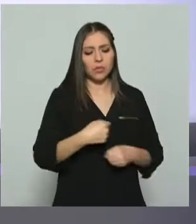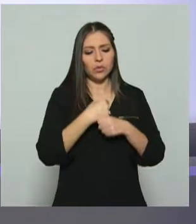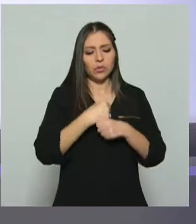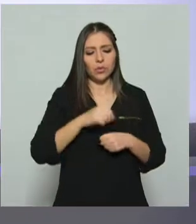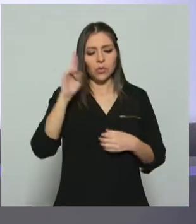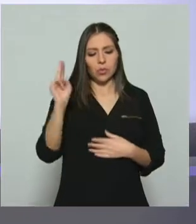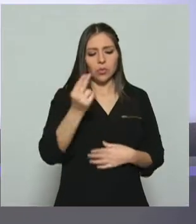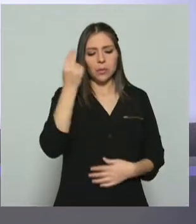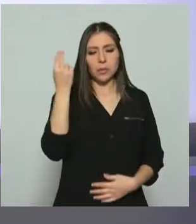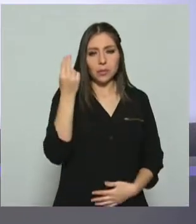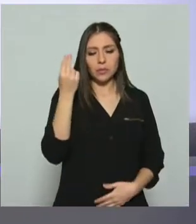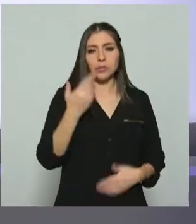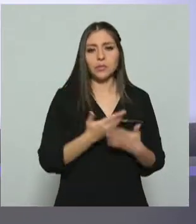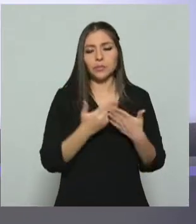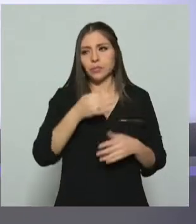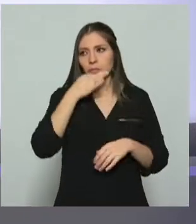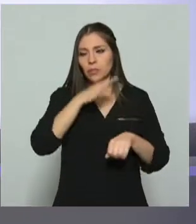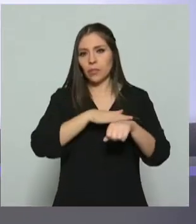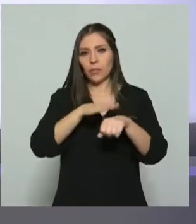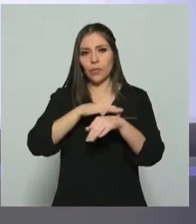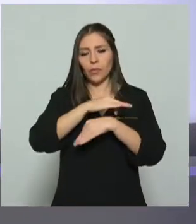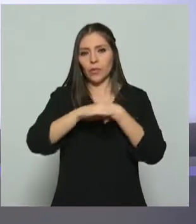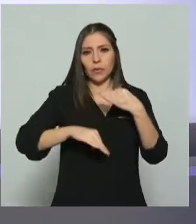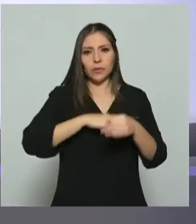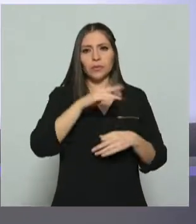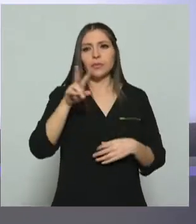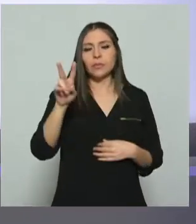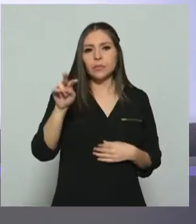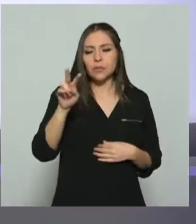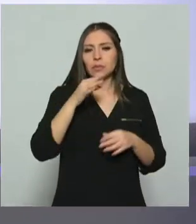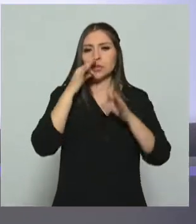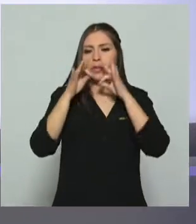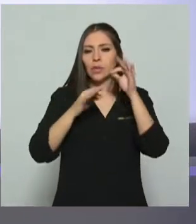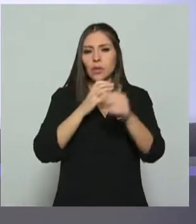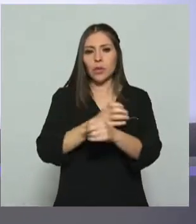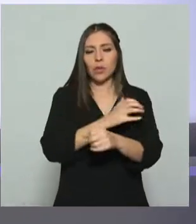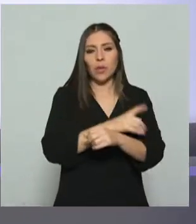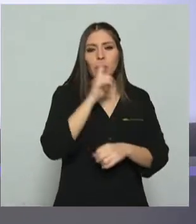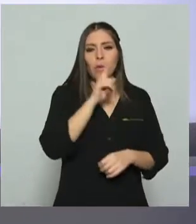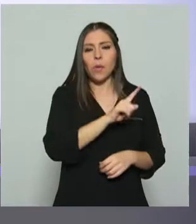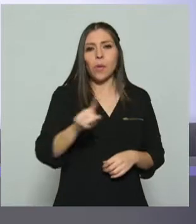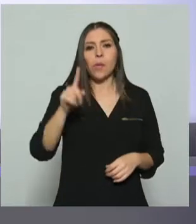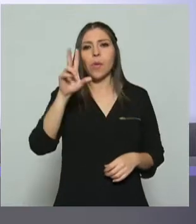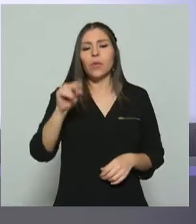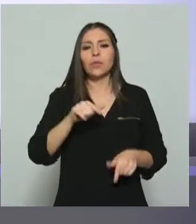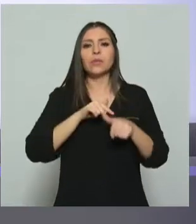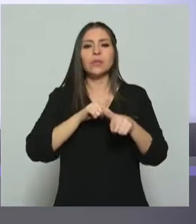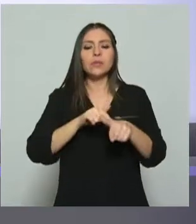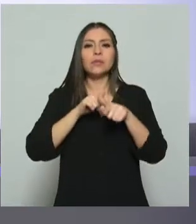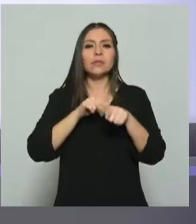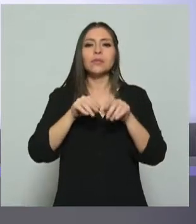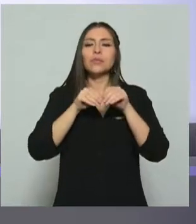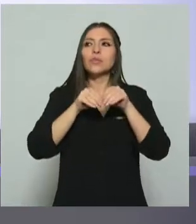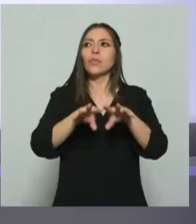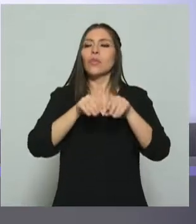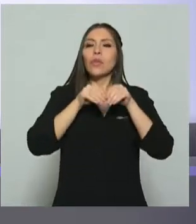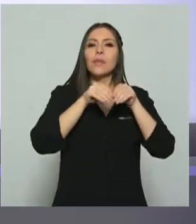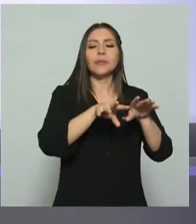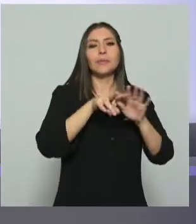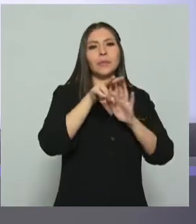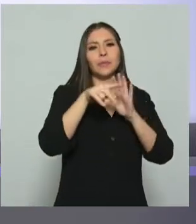justamente por eso hacemos un llamado a todos los medios de comunicación, a todas las compañeras feministas, a que no sigan reproduciendo estas imágenes, porque